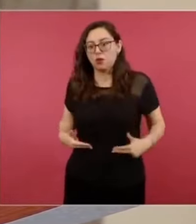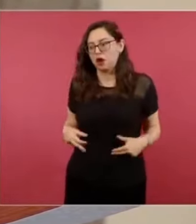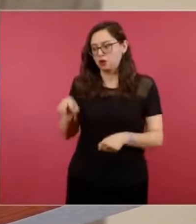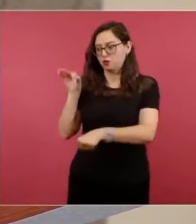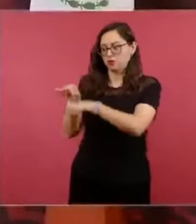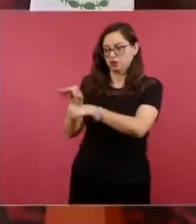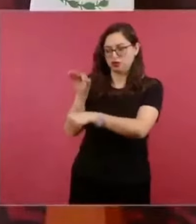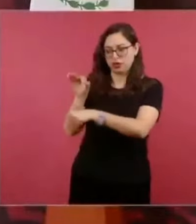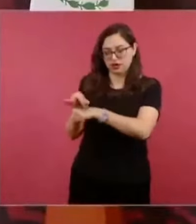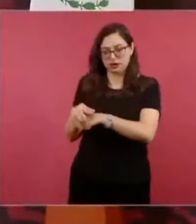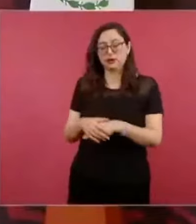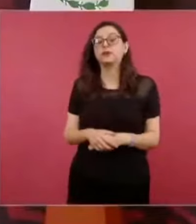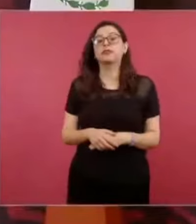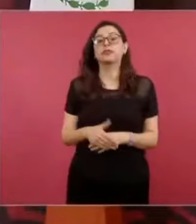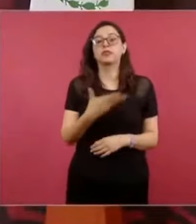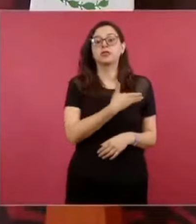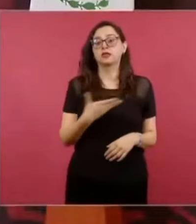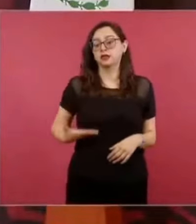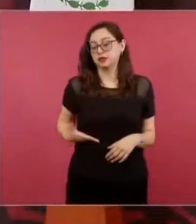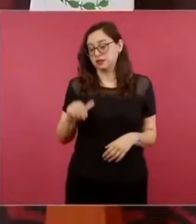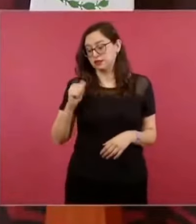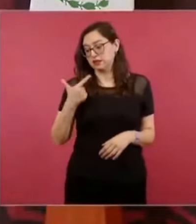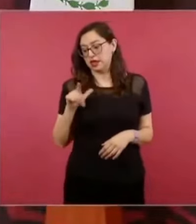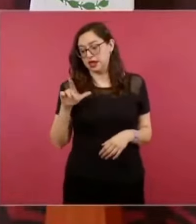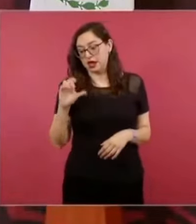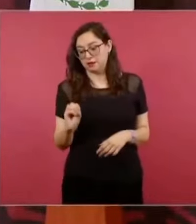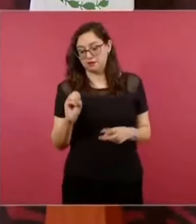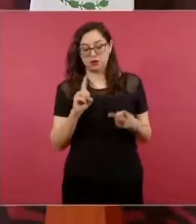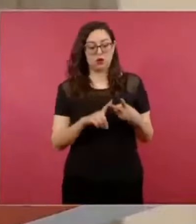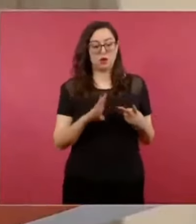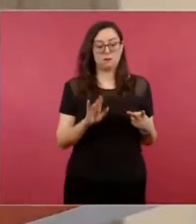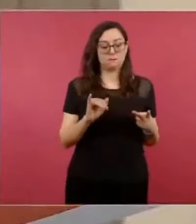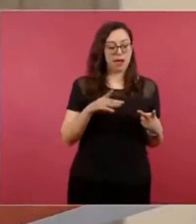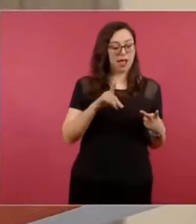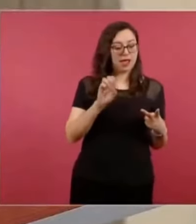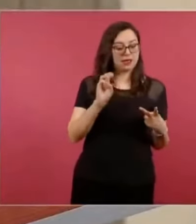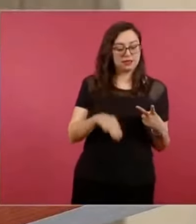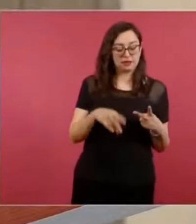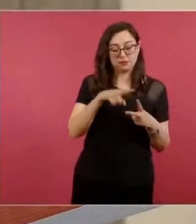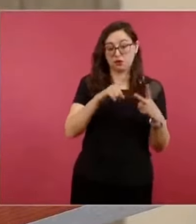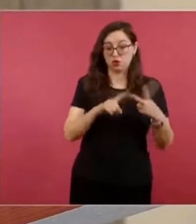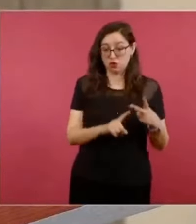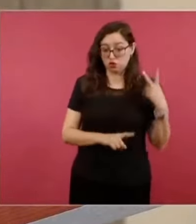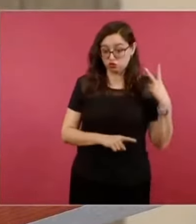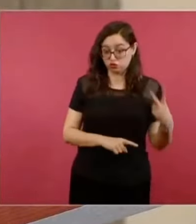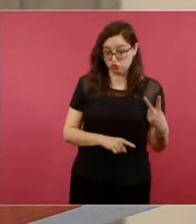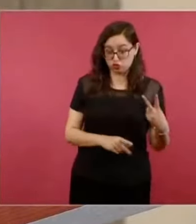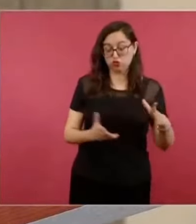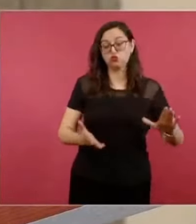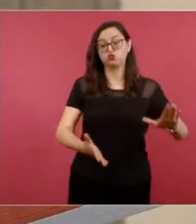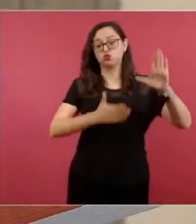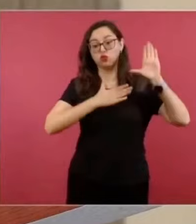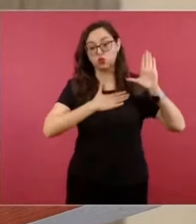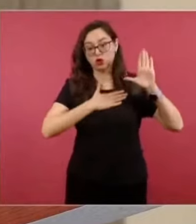El presidente López Obrador y el presidente Biden también se comprometieron a promover